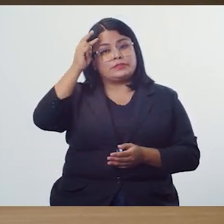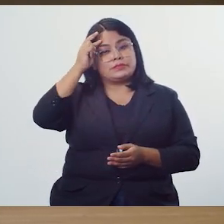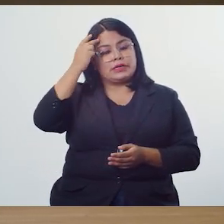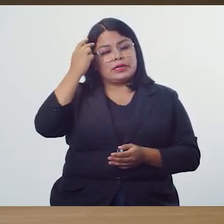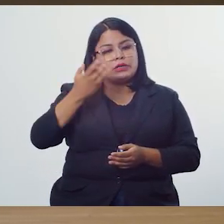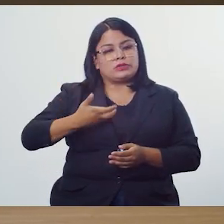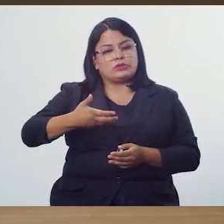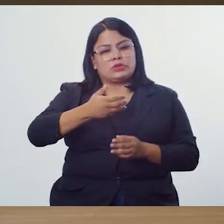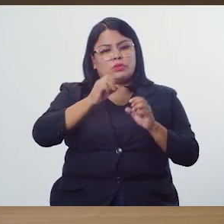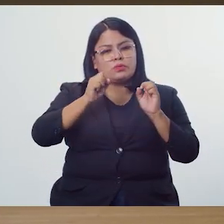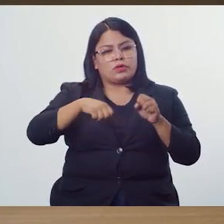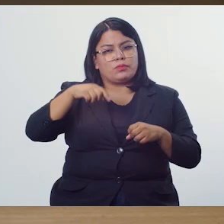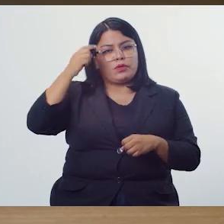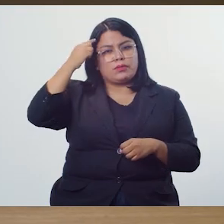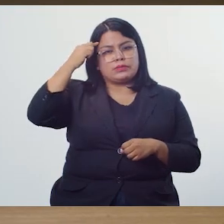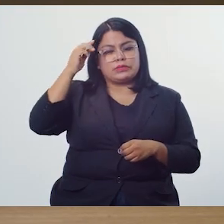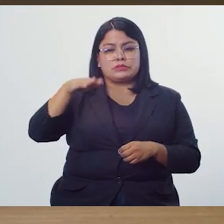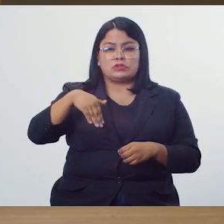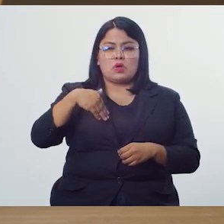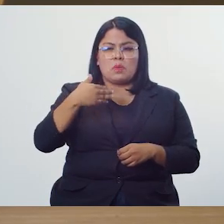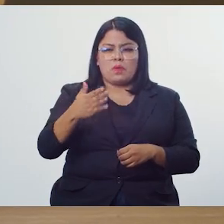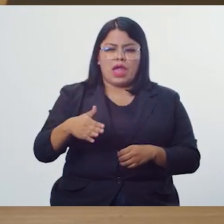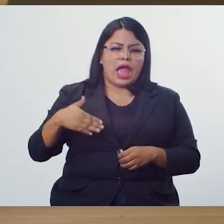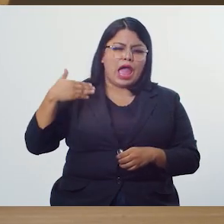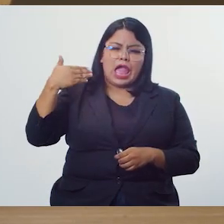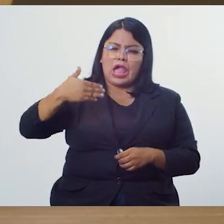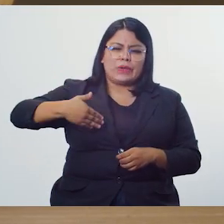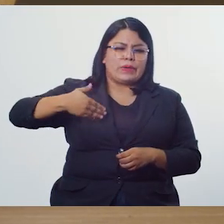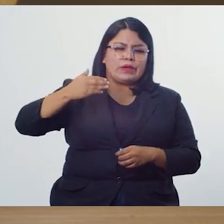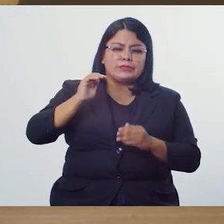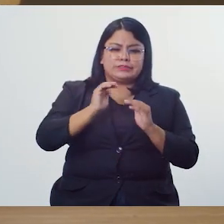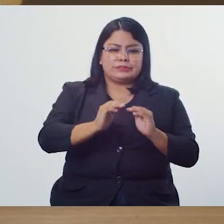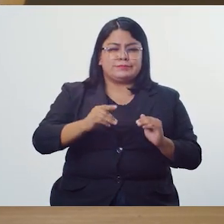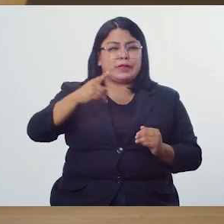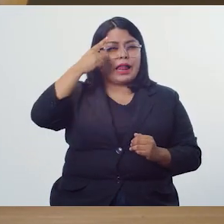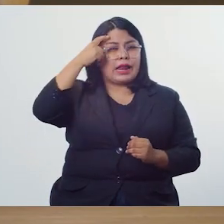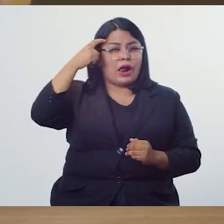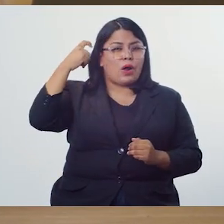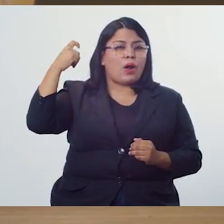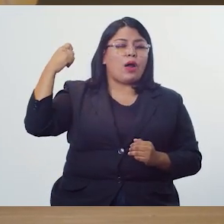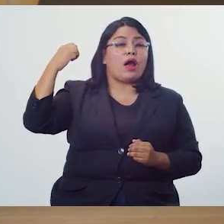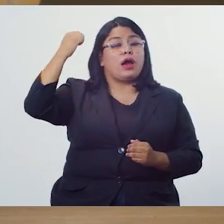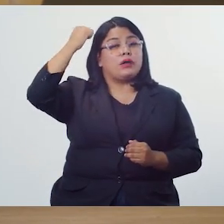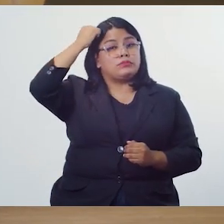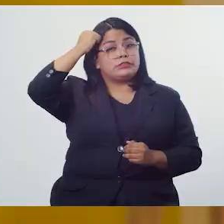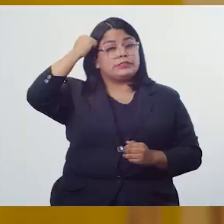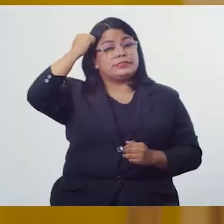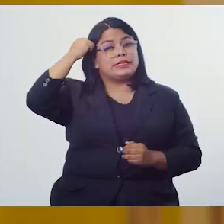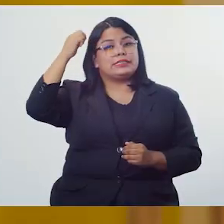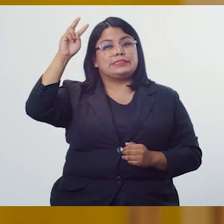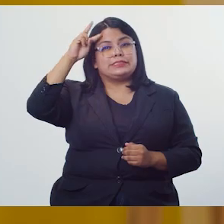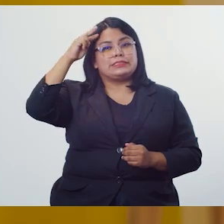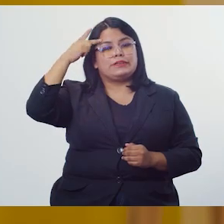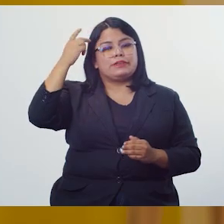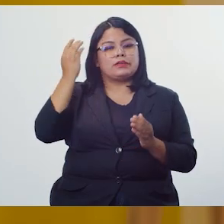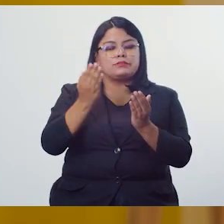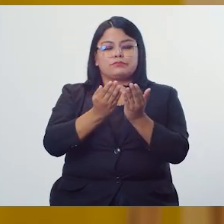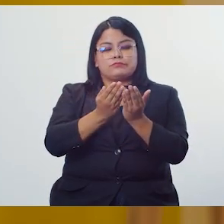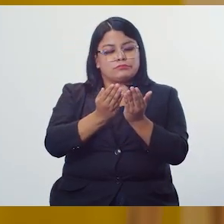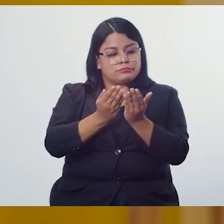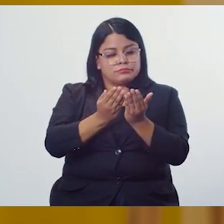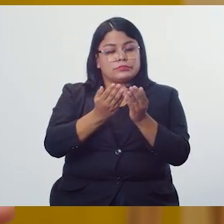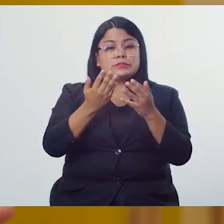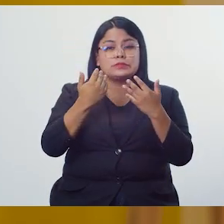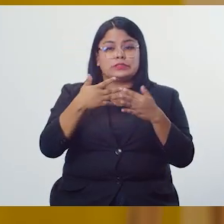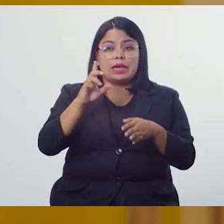a pensar que años después los niños y las niñas recordarán esos aprendizajes significativos de la lectura